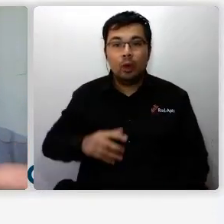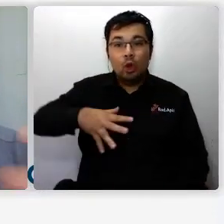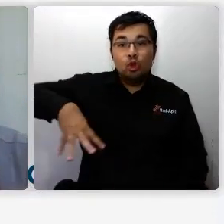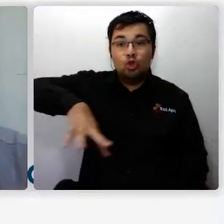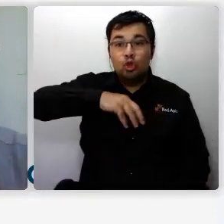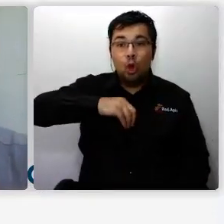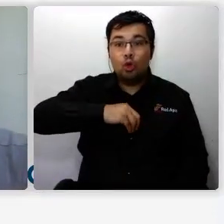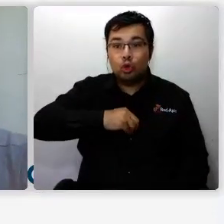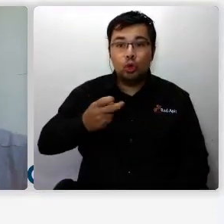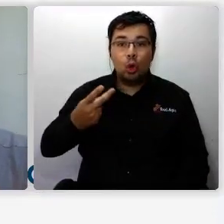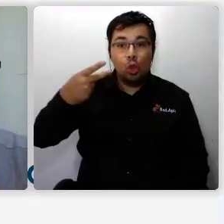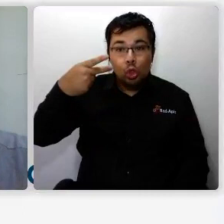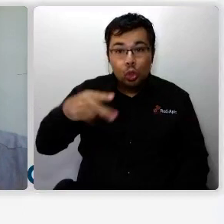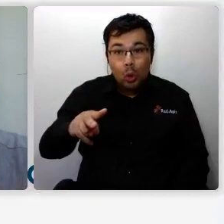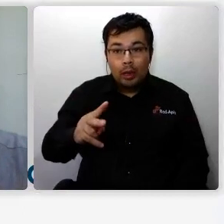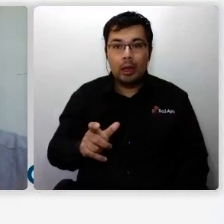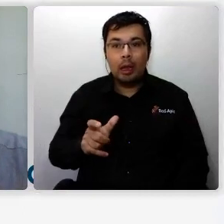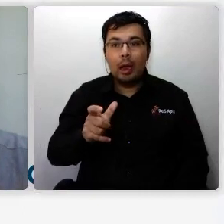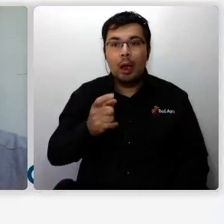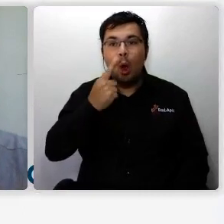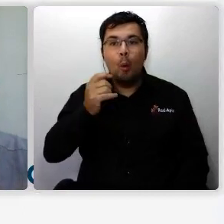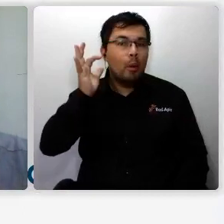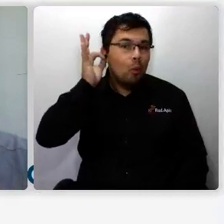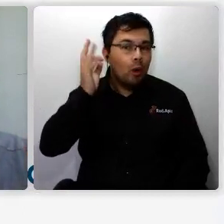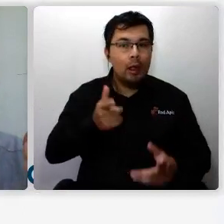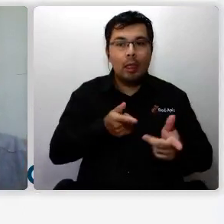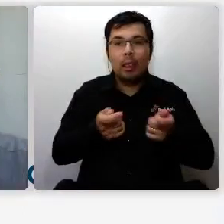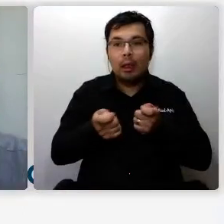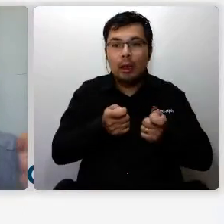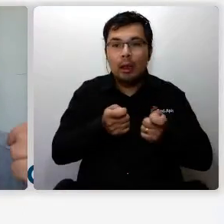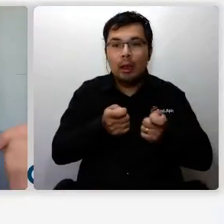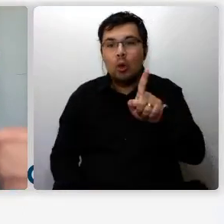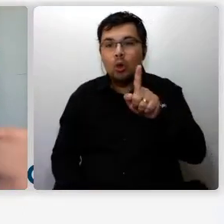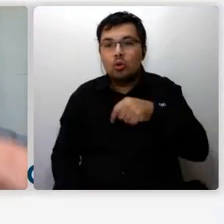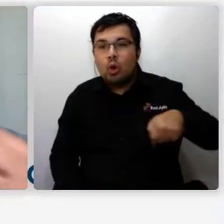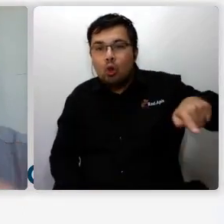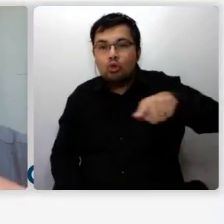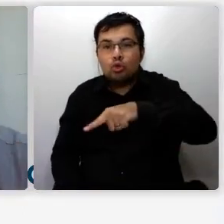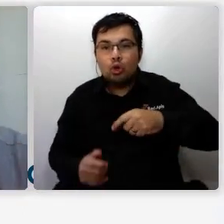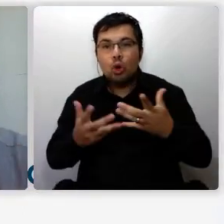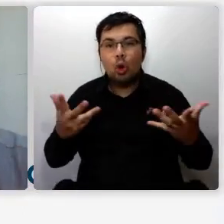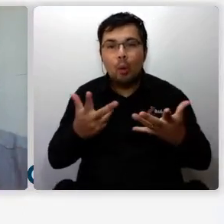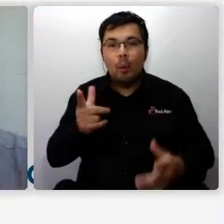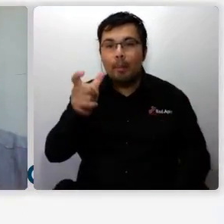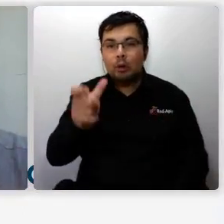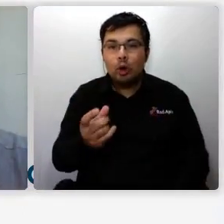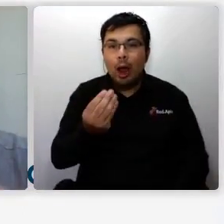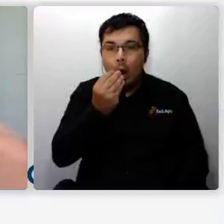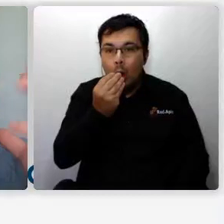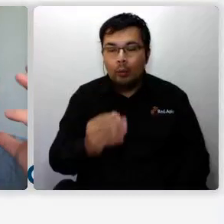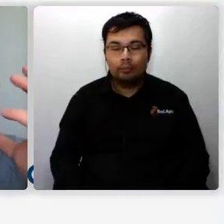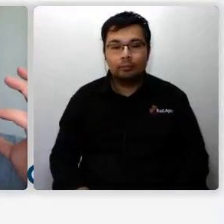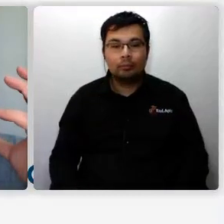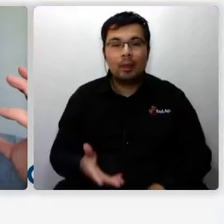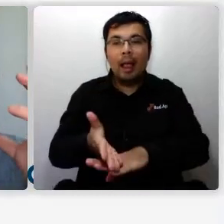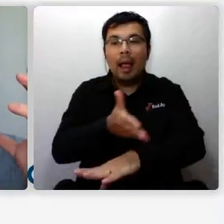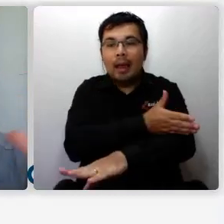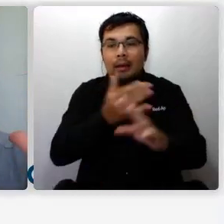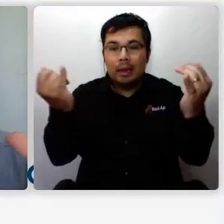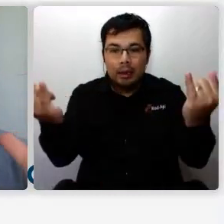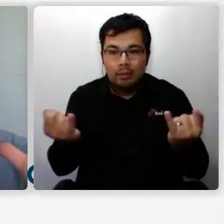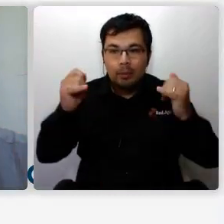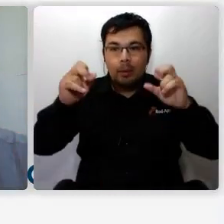los consumidores a propósito de estas fechas. Y eso nos obliga a estar al menos informados de este tema digital, de por qué también